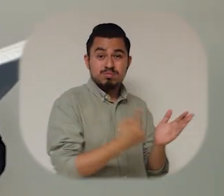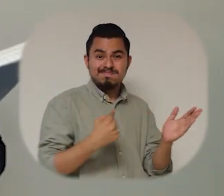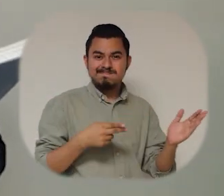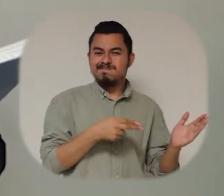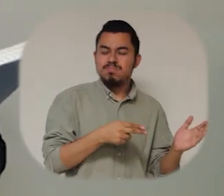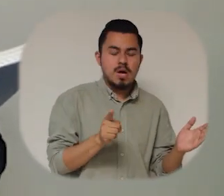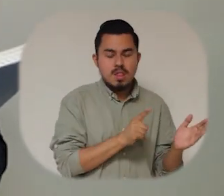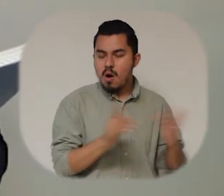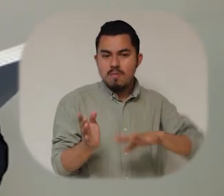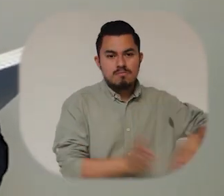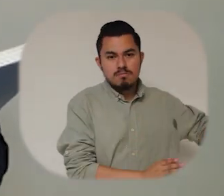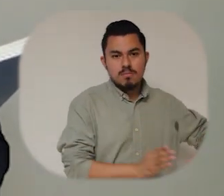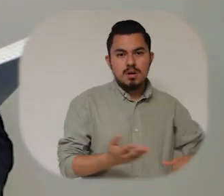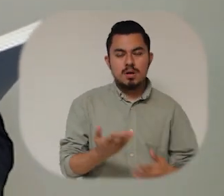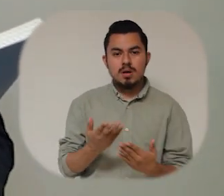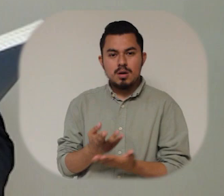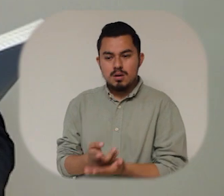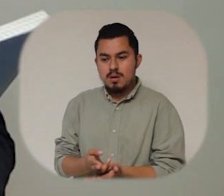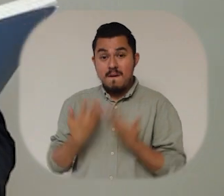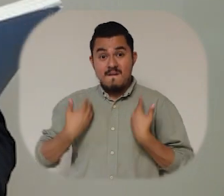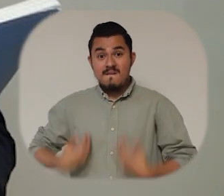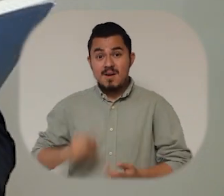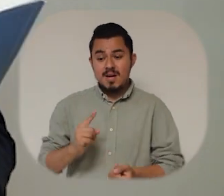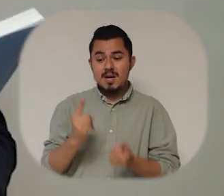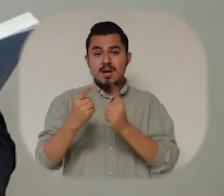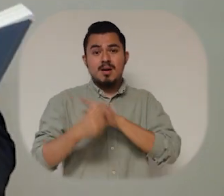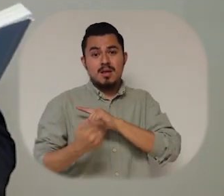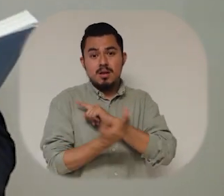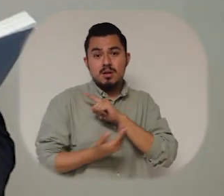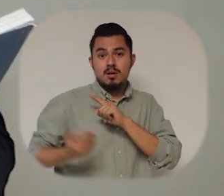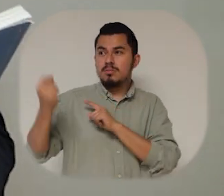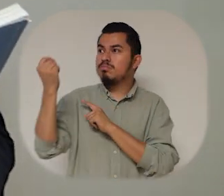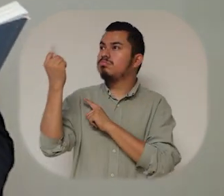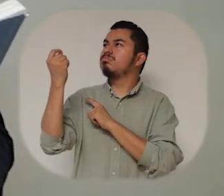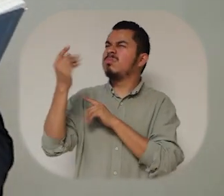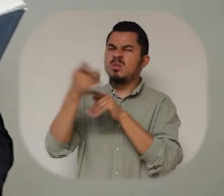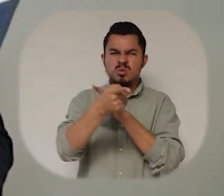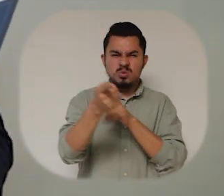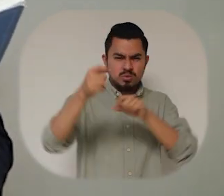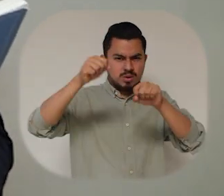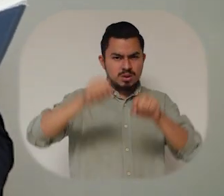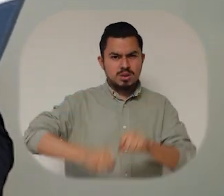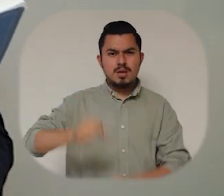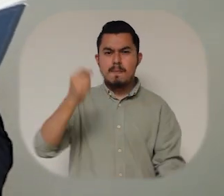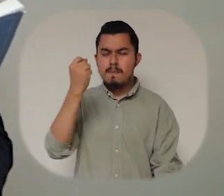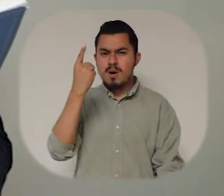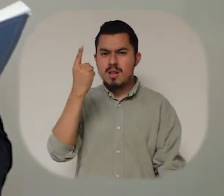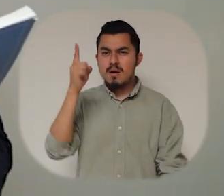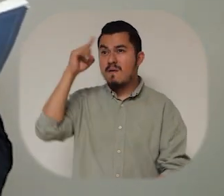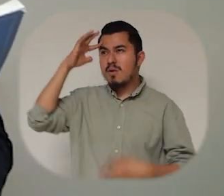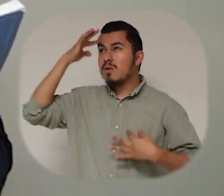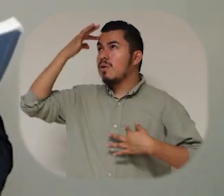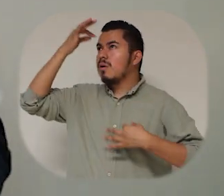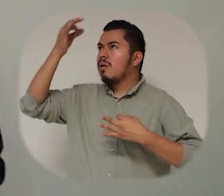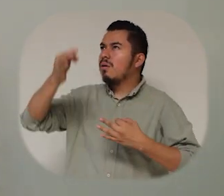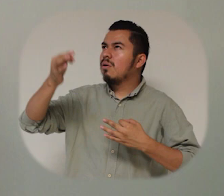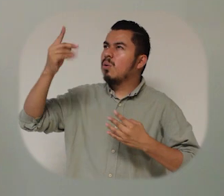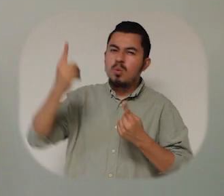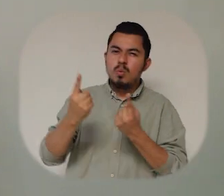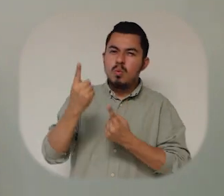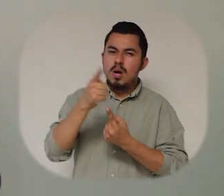siglo, sino transformaos por medio de la renovación de vuestro entendimiento, para que comprobéis cuál sea la buena voluntad de